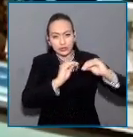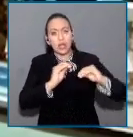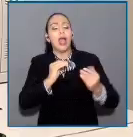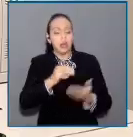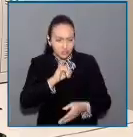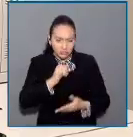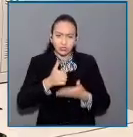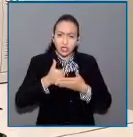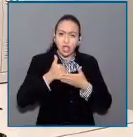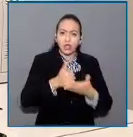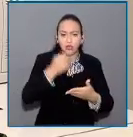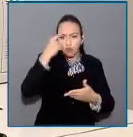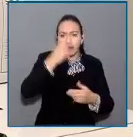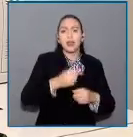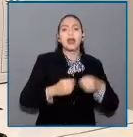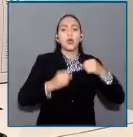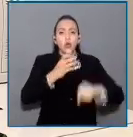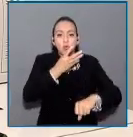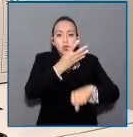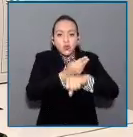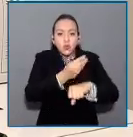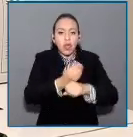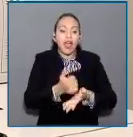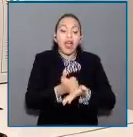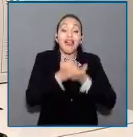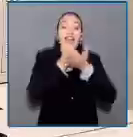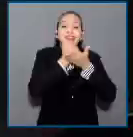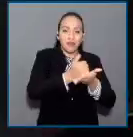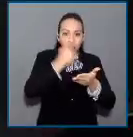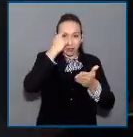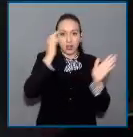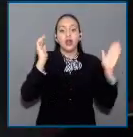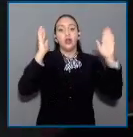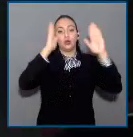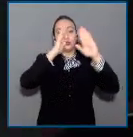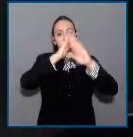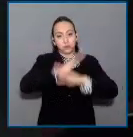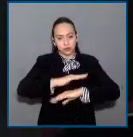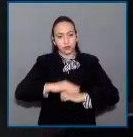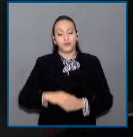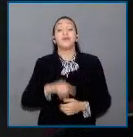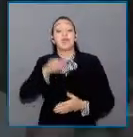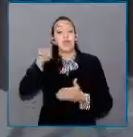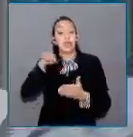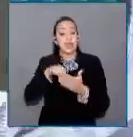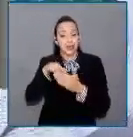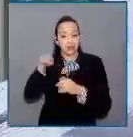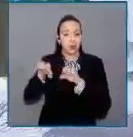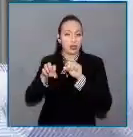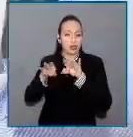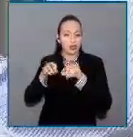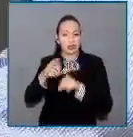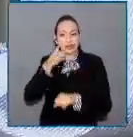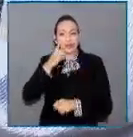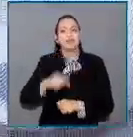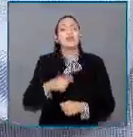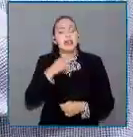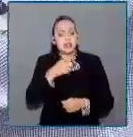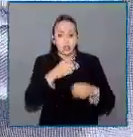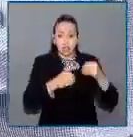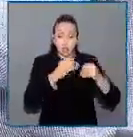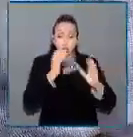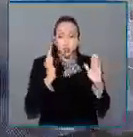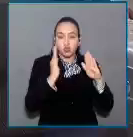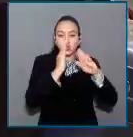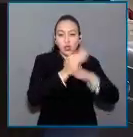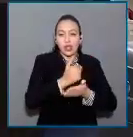de México, la directora de los Centros de Convivencia Familiar Estatal explicó que la justicia restaurativa puede suspender por un